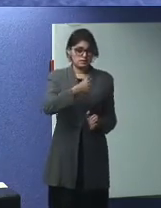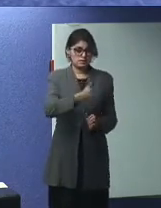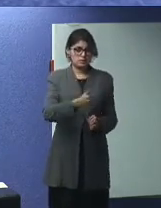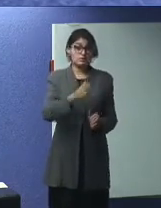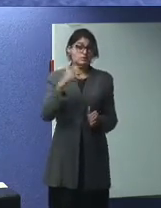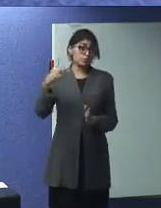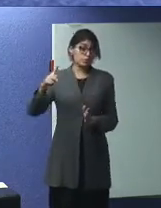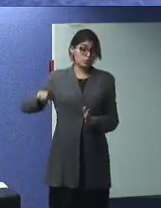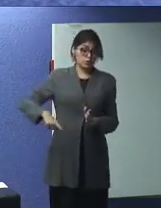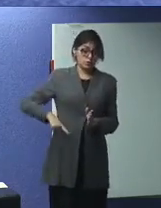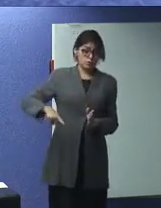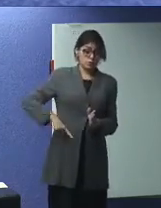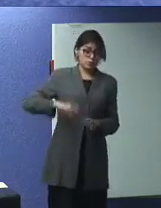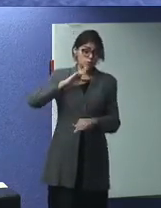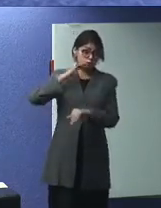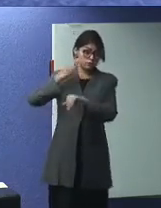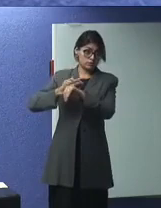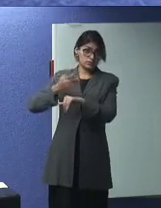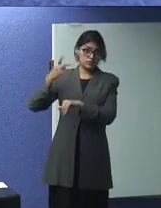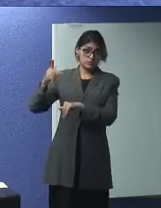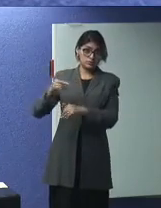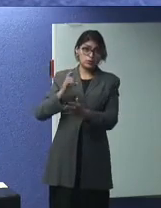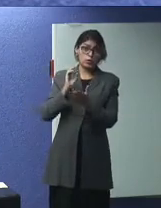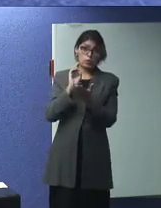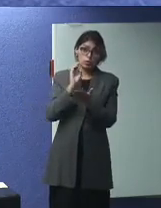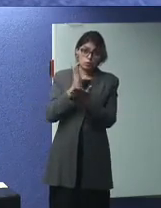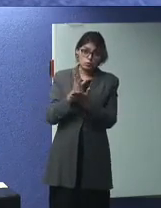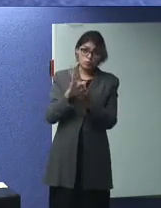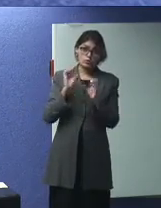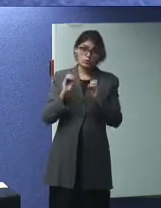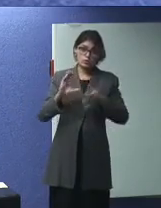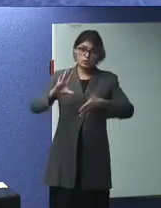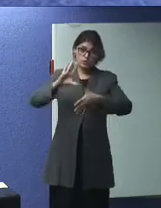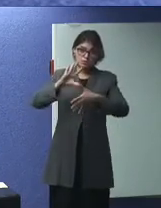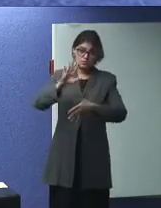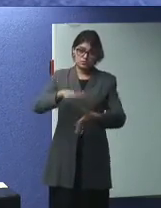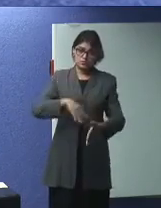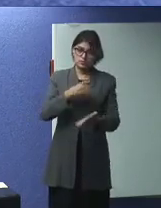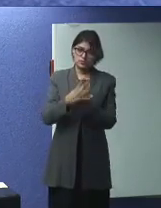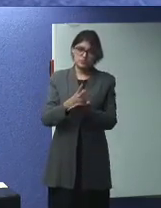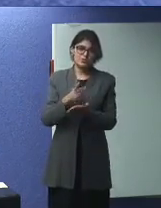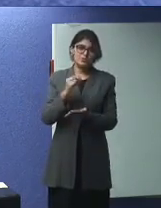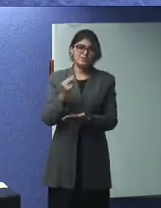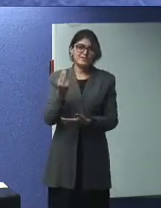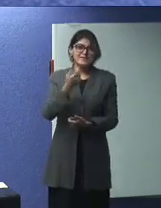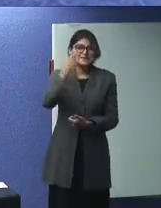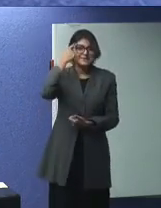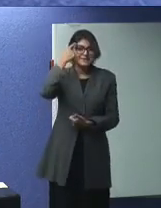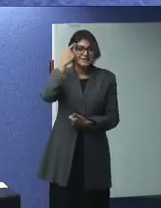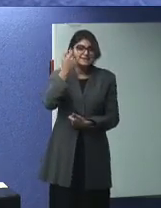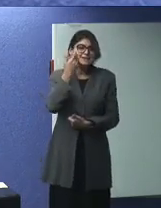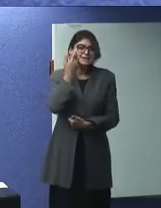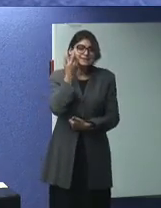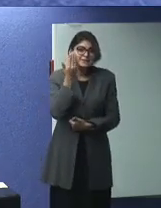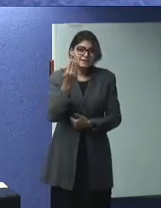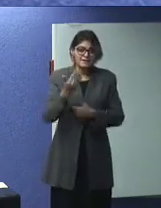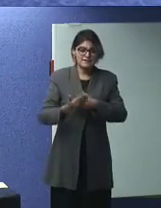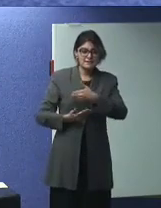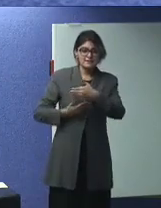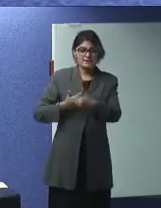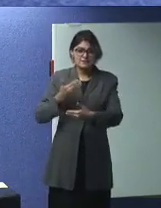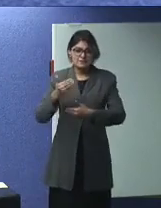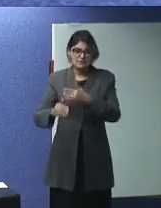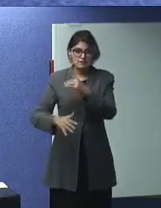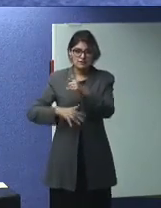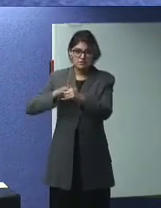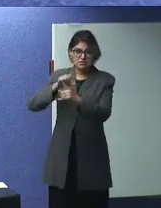Estado, de parte de la comunidad internacional. Es necesario tomar conciencia que para transitar realmente hacia este modelo y